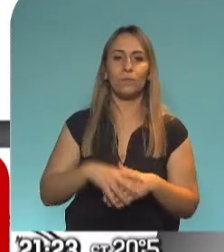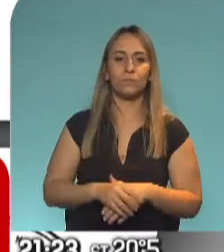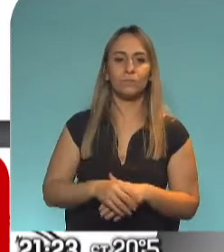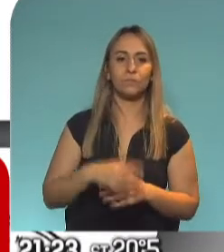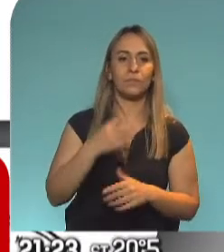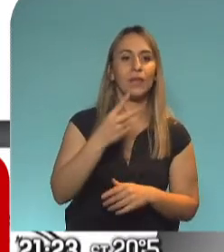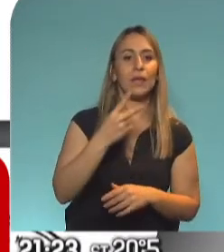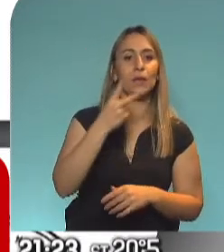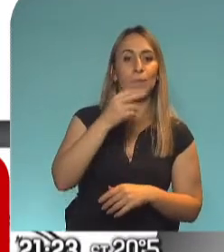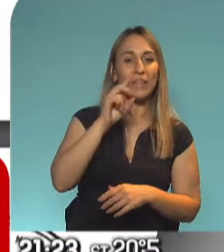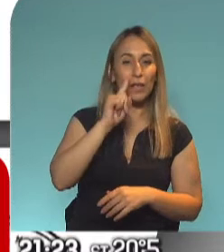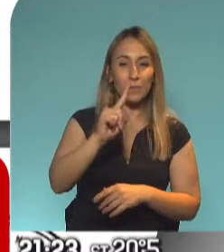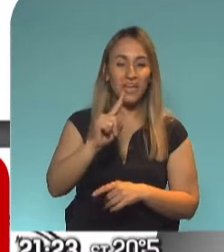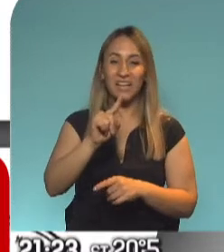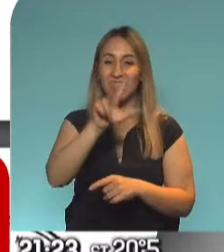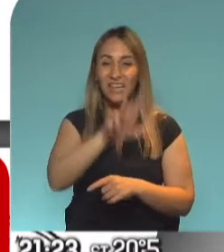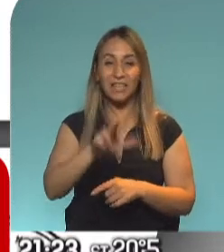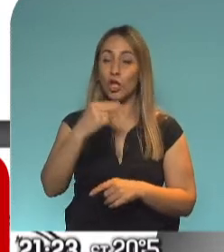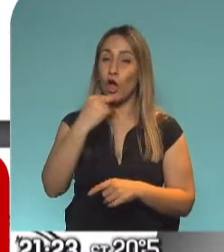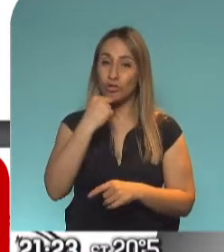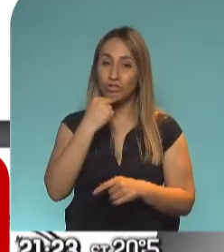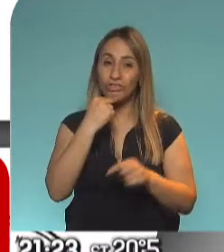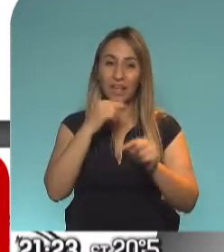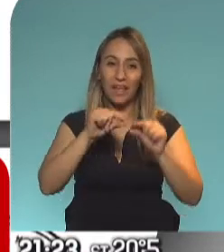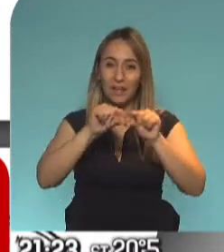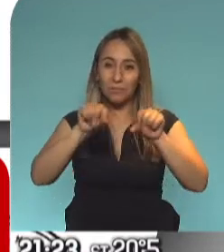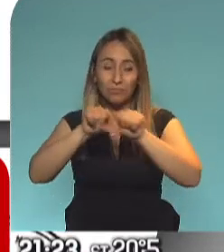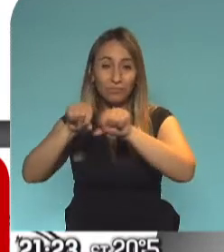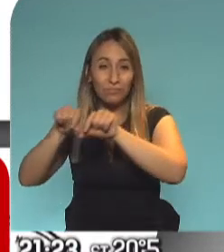20.311 documentos, 20.311 archivos y